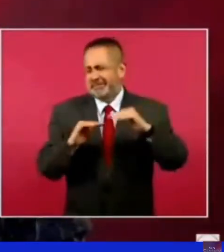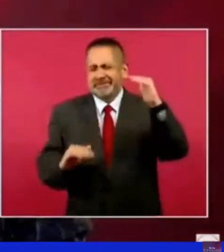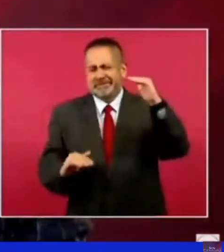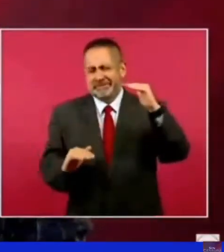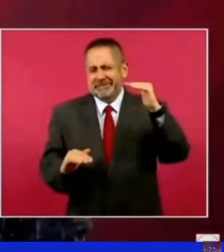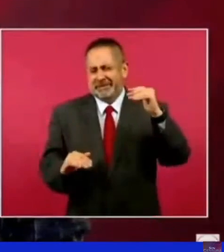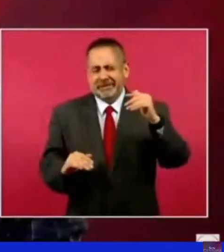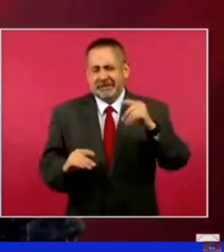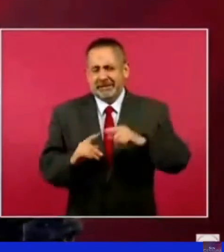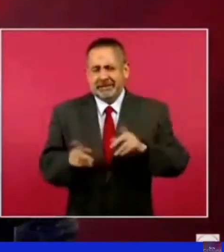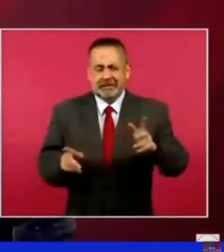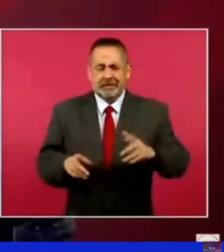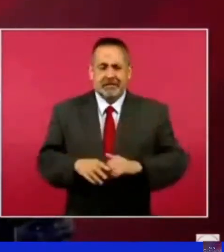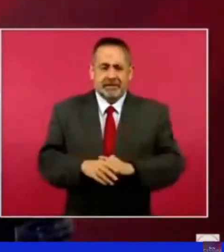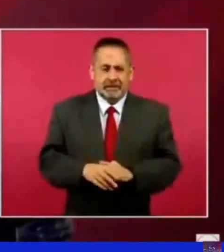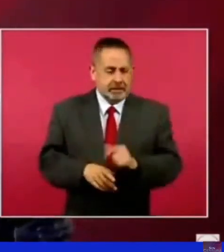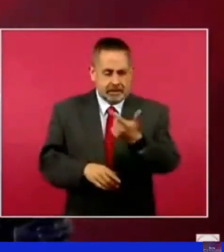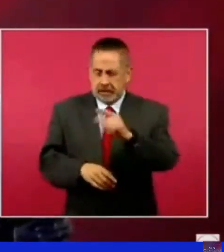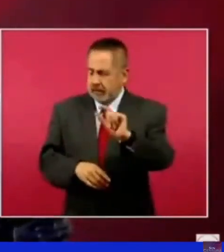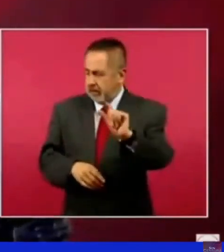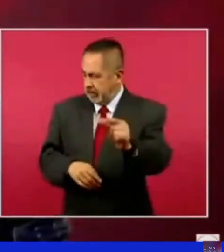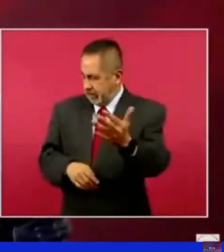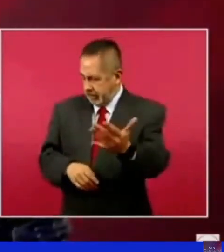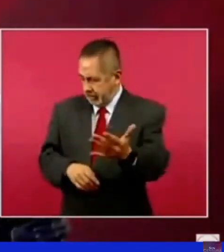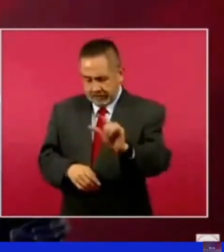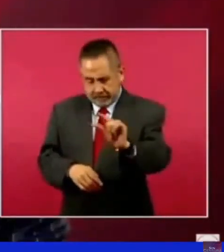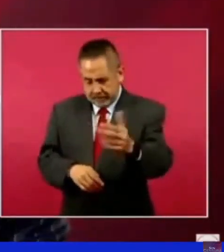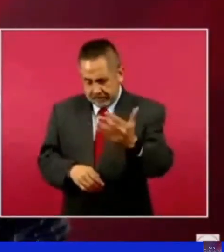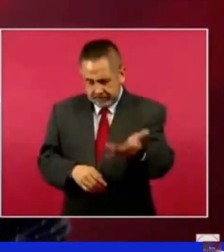Abismal. Sí, lo que o sea,